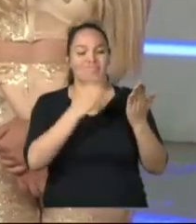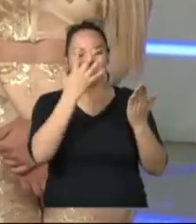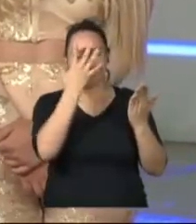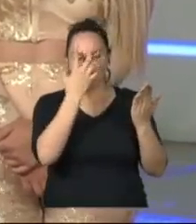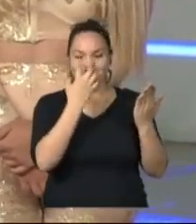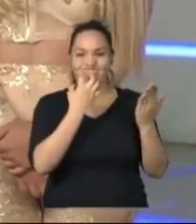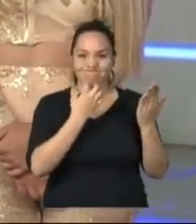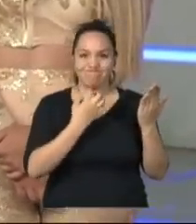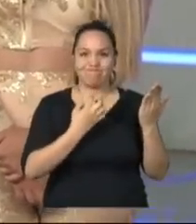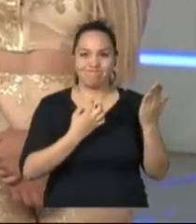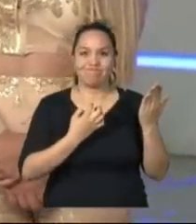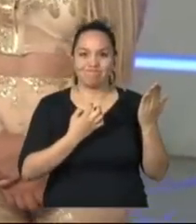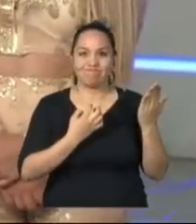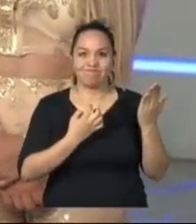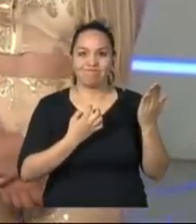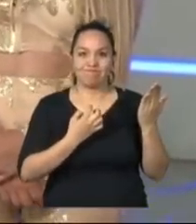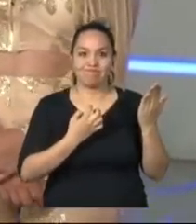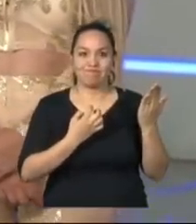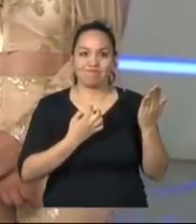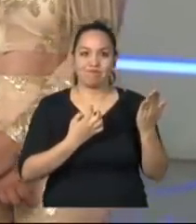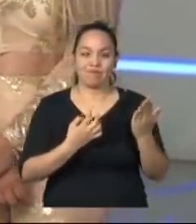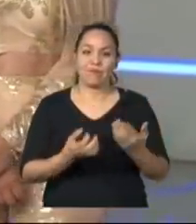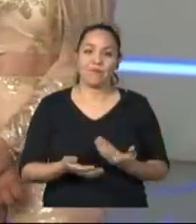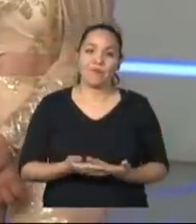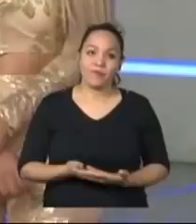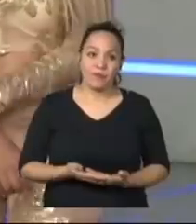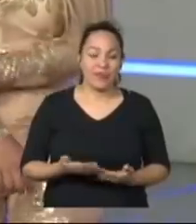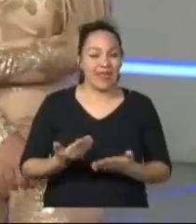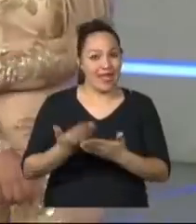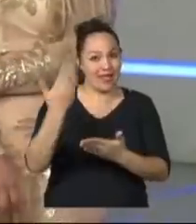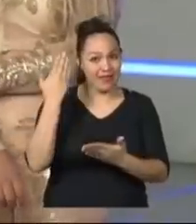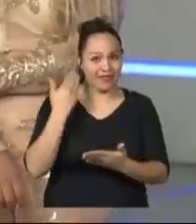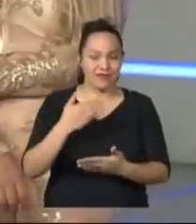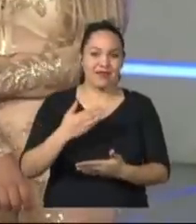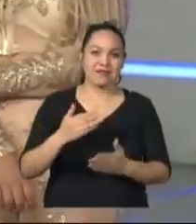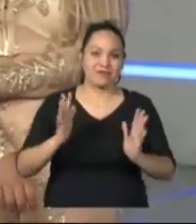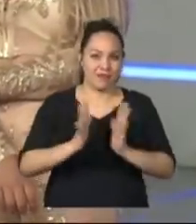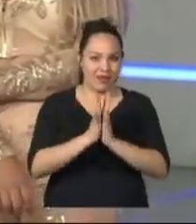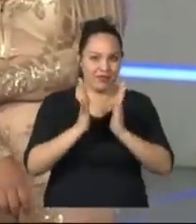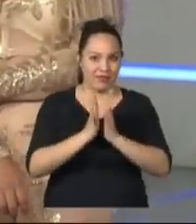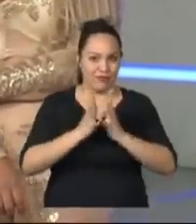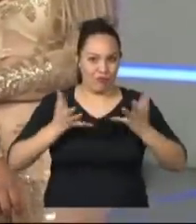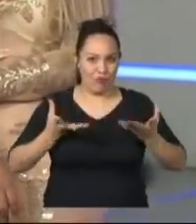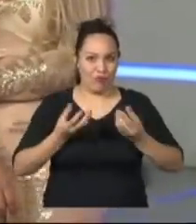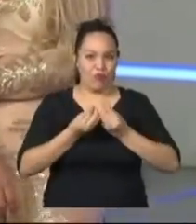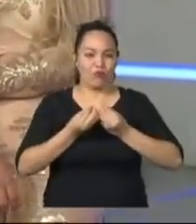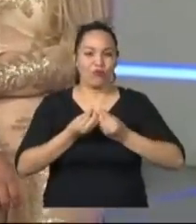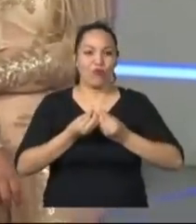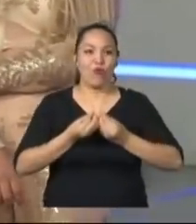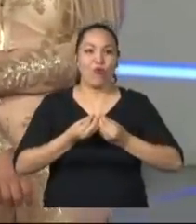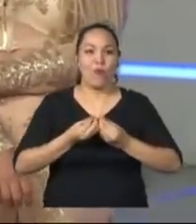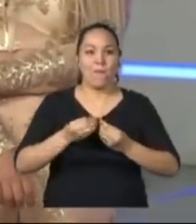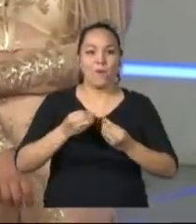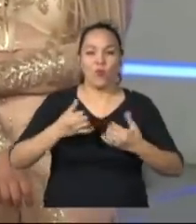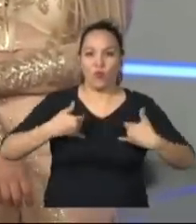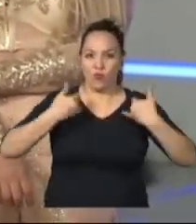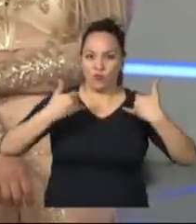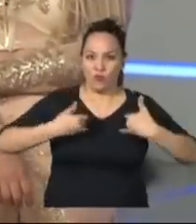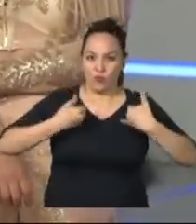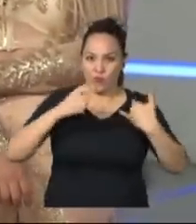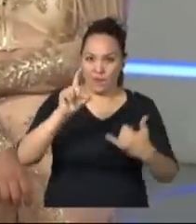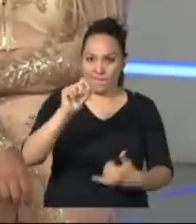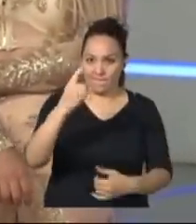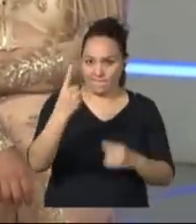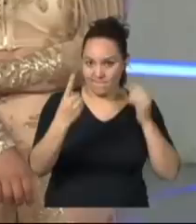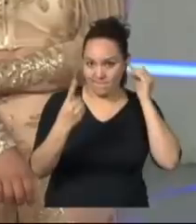alma. Con nosotros participó una joven de tan solo 21 años, de